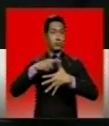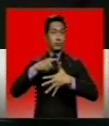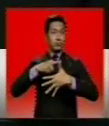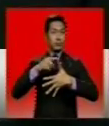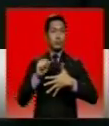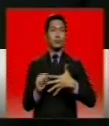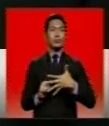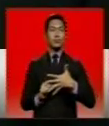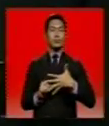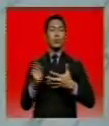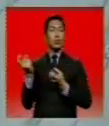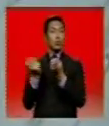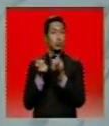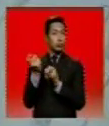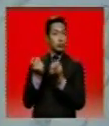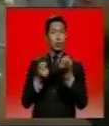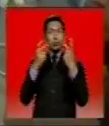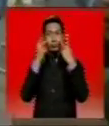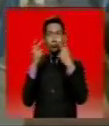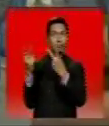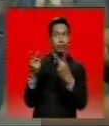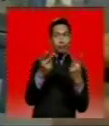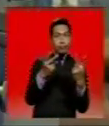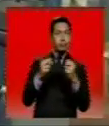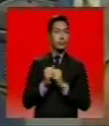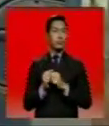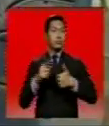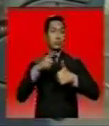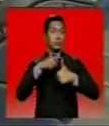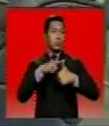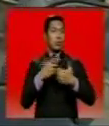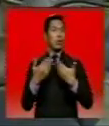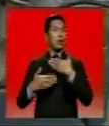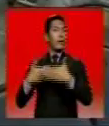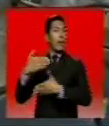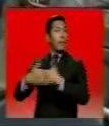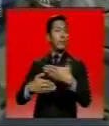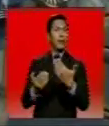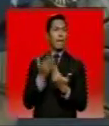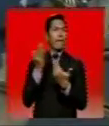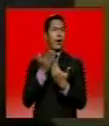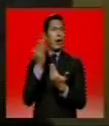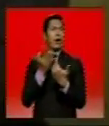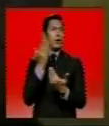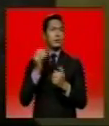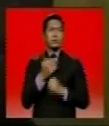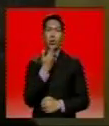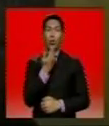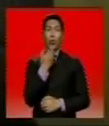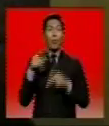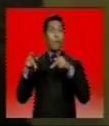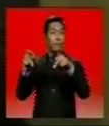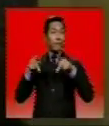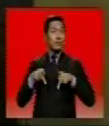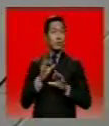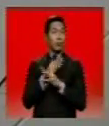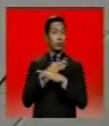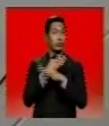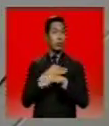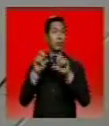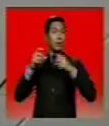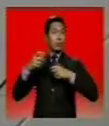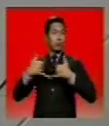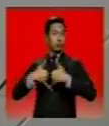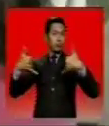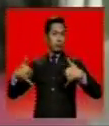de Regulación, Control y Vigilancia Sanitaria como el trámite más ágil por la eliminación del trámite de expedición de permisos de funcionamiento. El